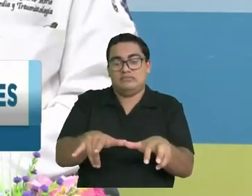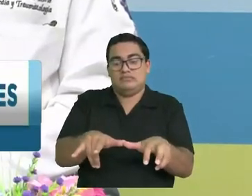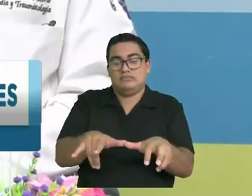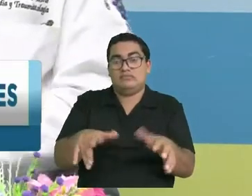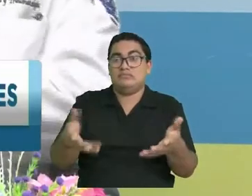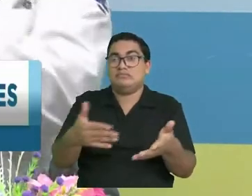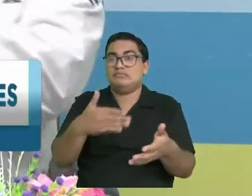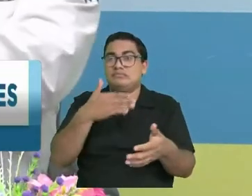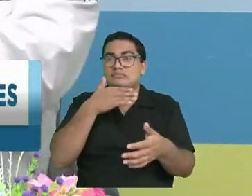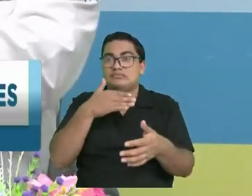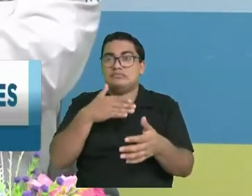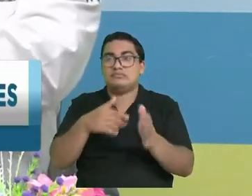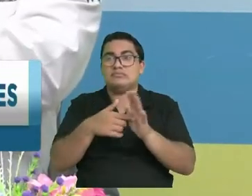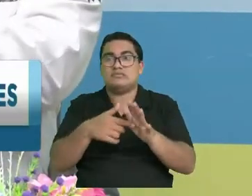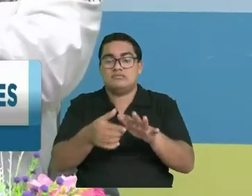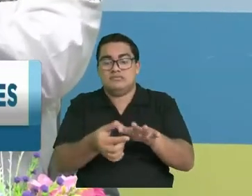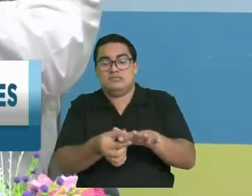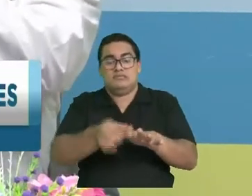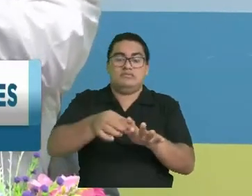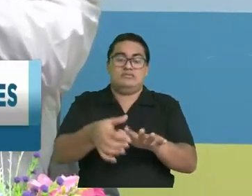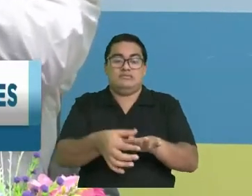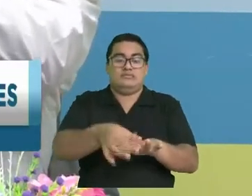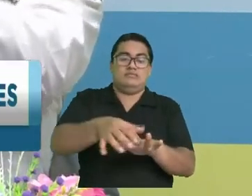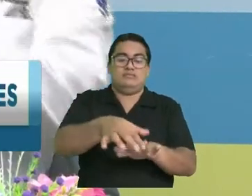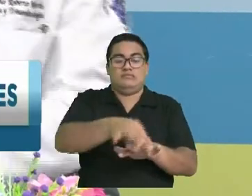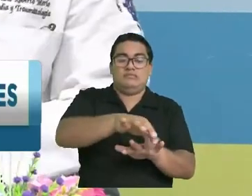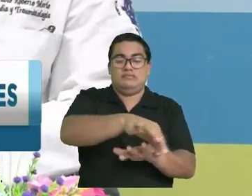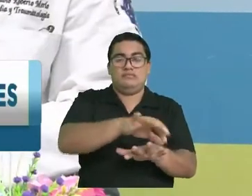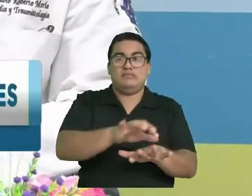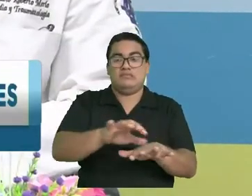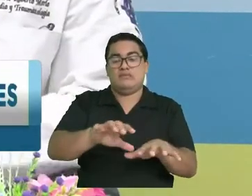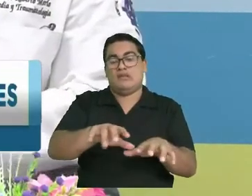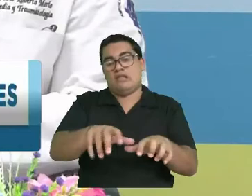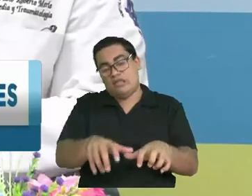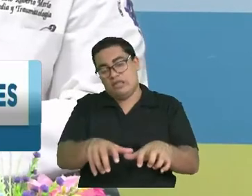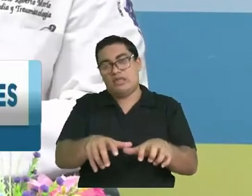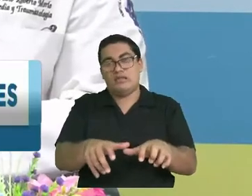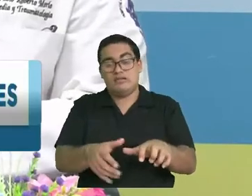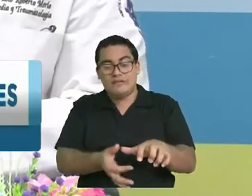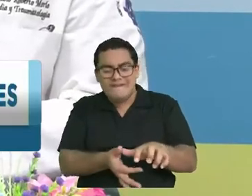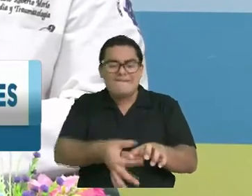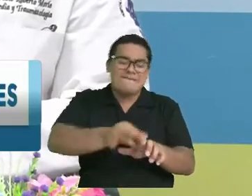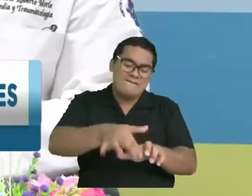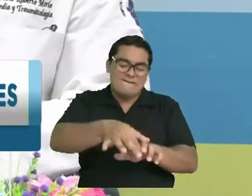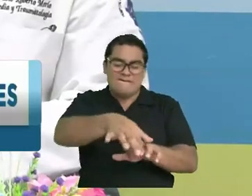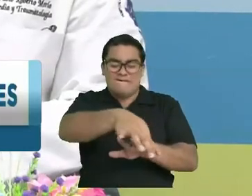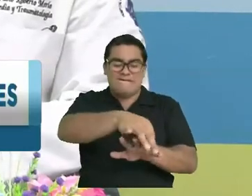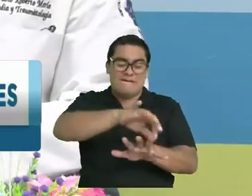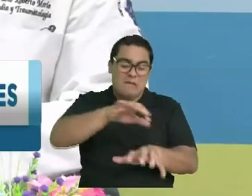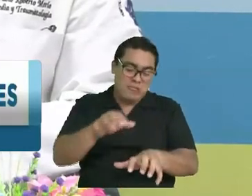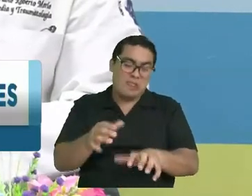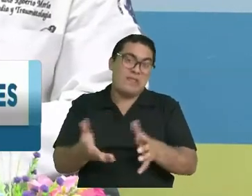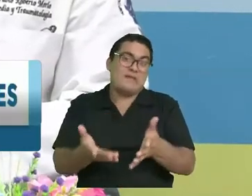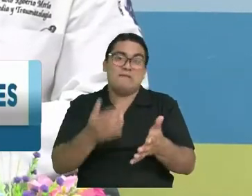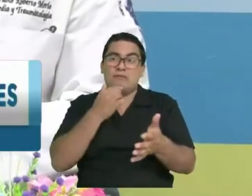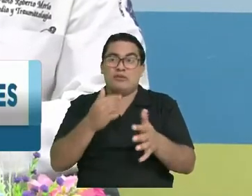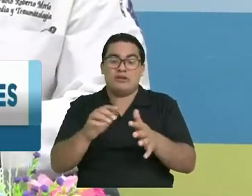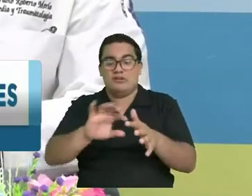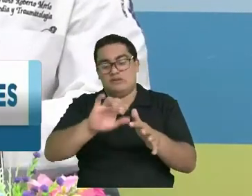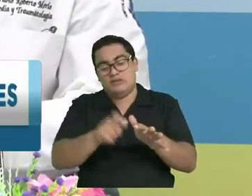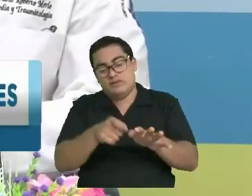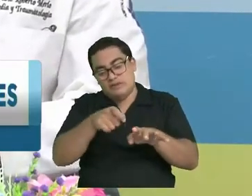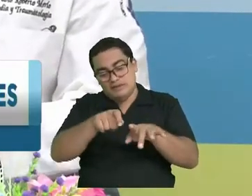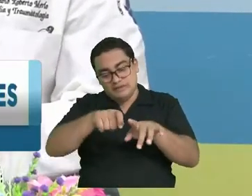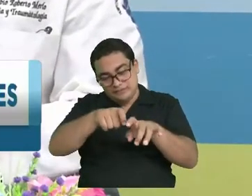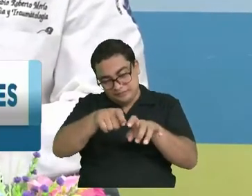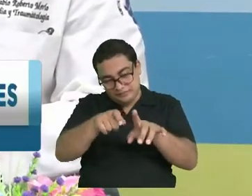mantenida. Aunque uno lo pueda manualmente estirar, él regresa, porque ya la parte del tendón que jala ese dedo